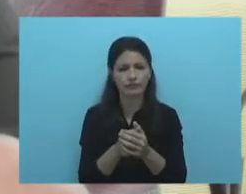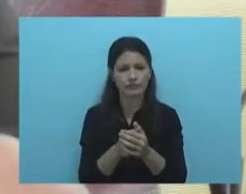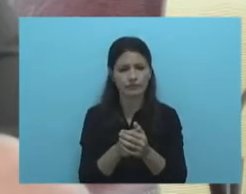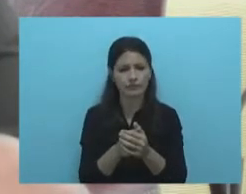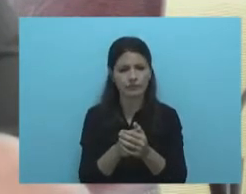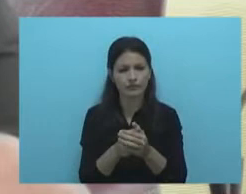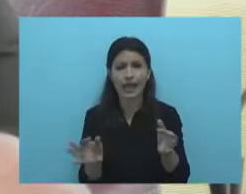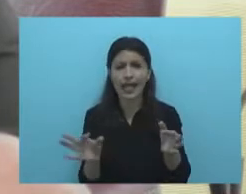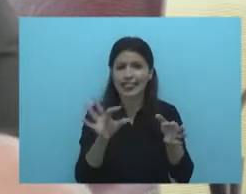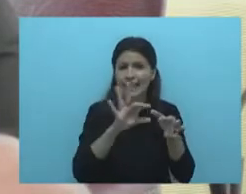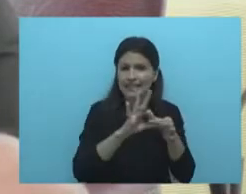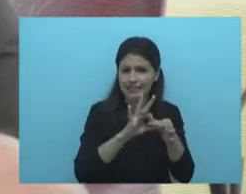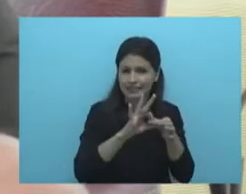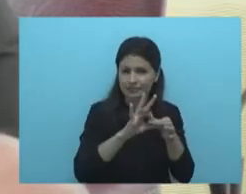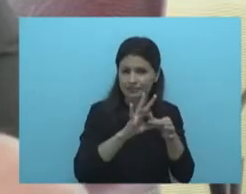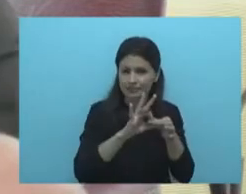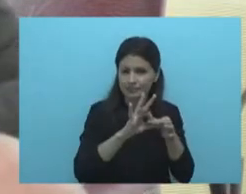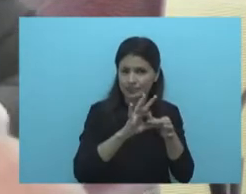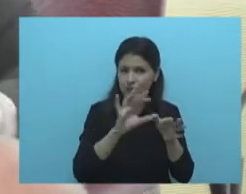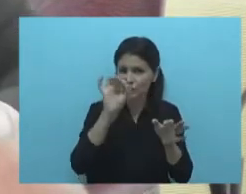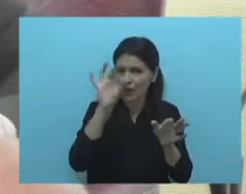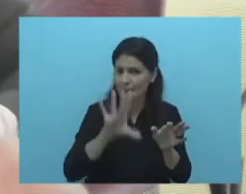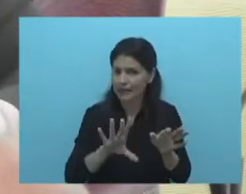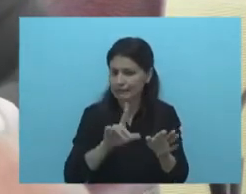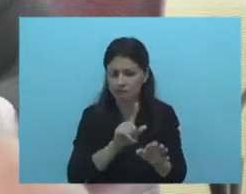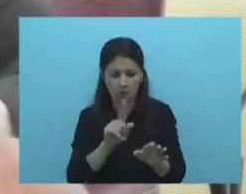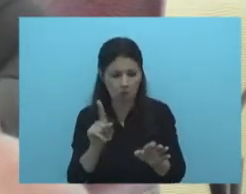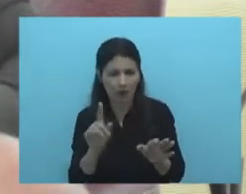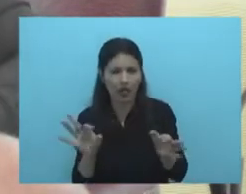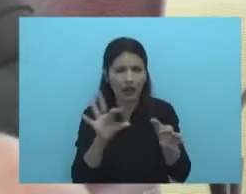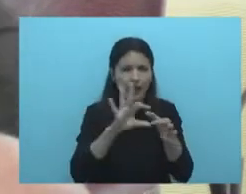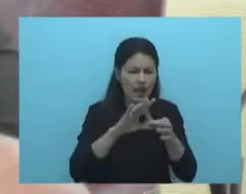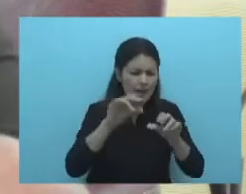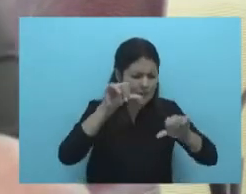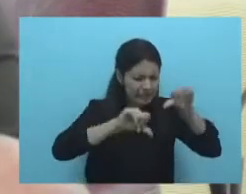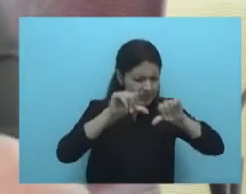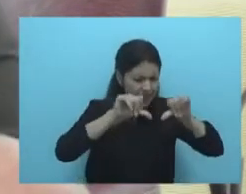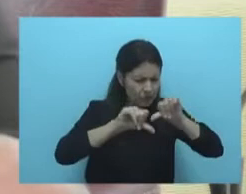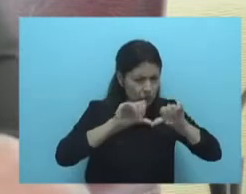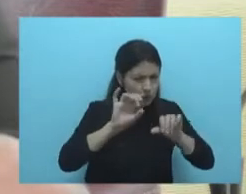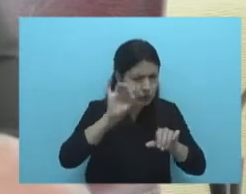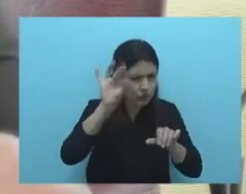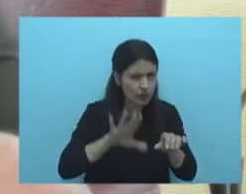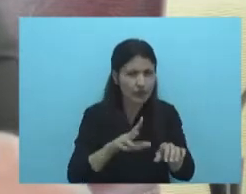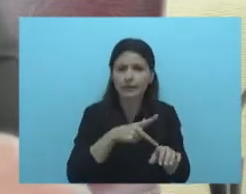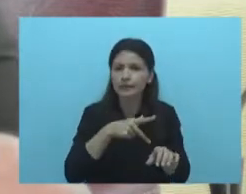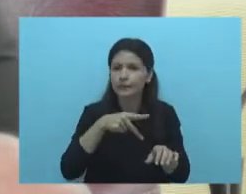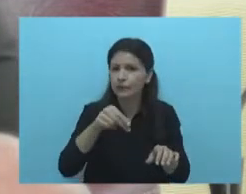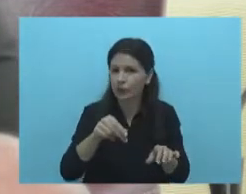solo adherir, como dice, a la investigación del uso del cannabis, sino